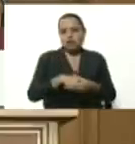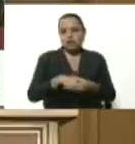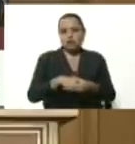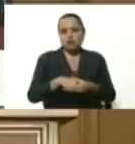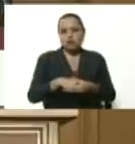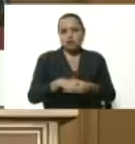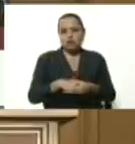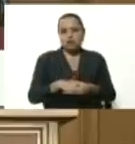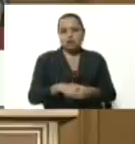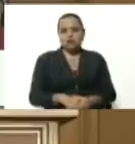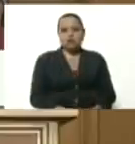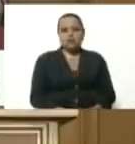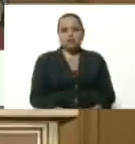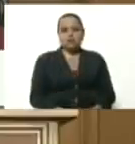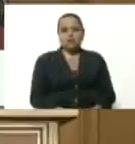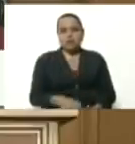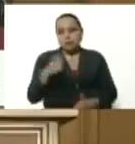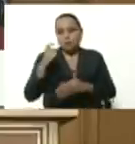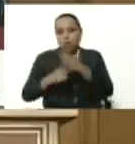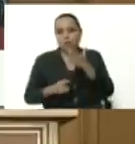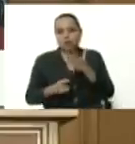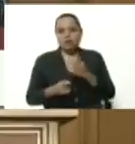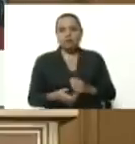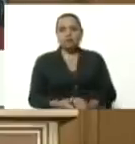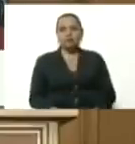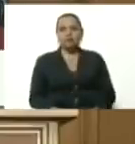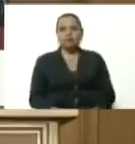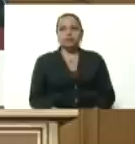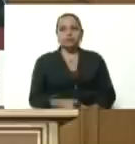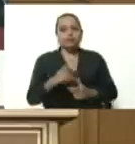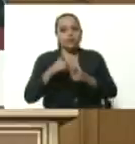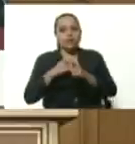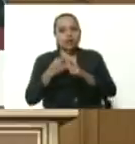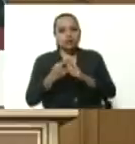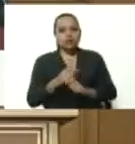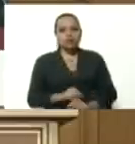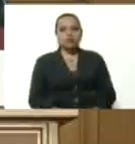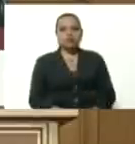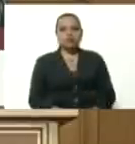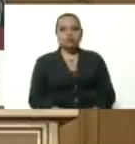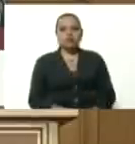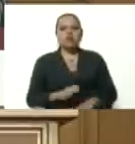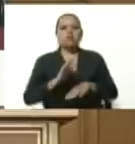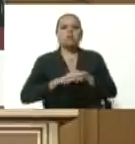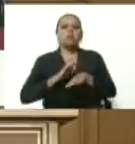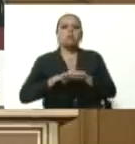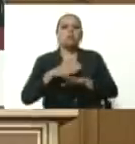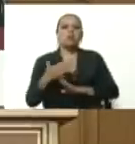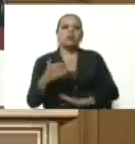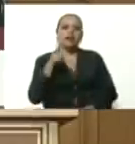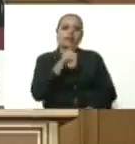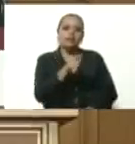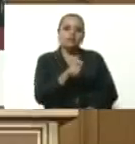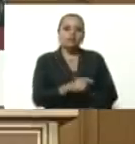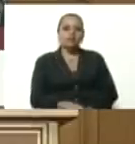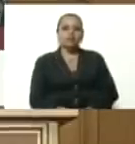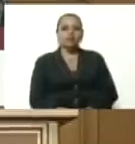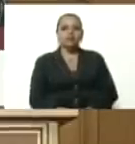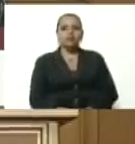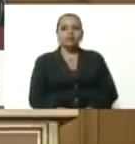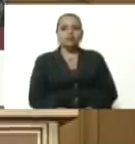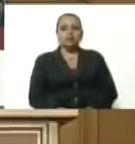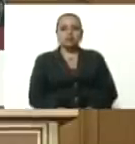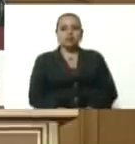que prohíbe pues que se haga eso. Bueno, entonces, llegamos al porqué. El porqué es eso. El